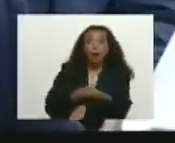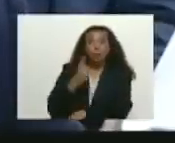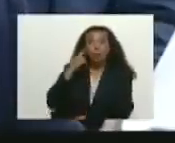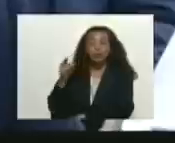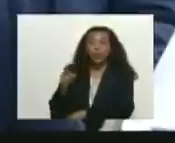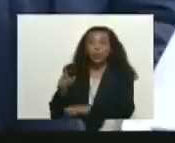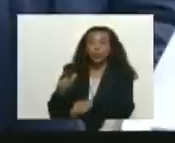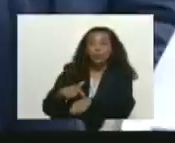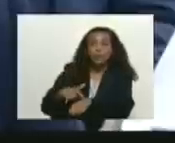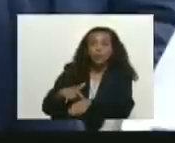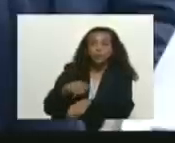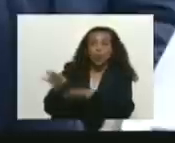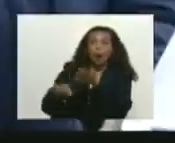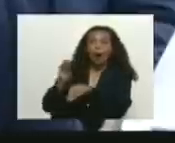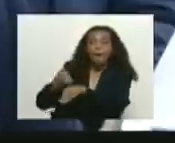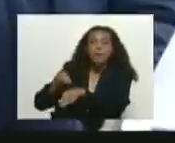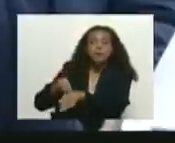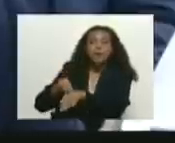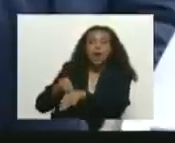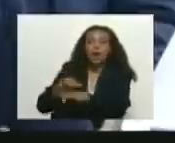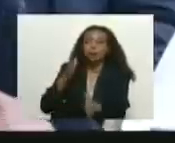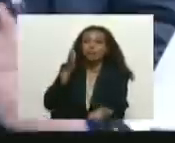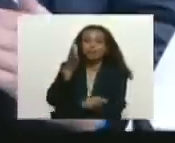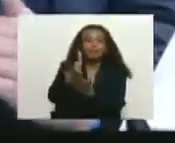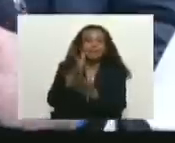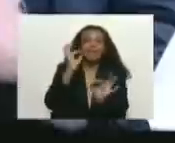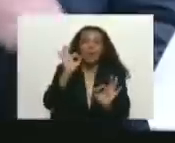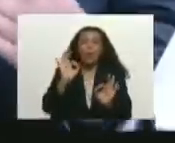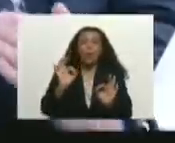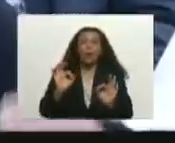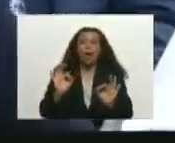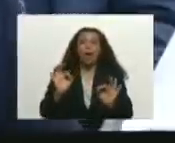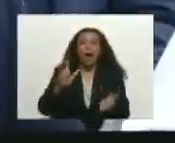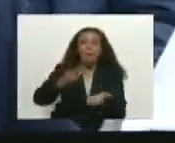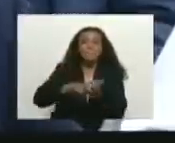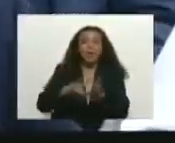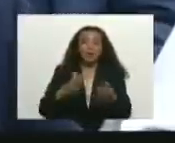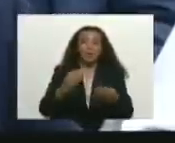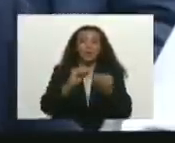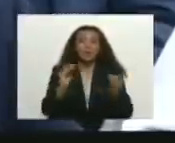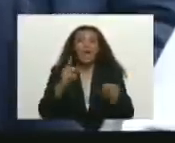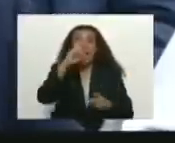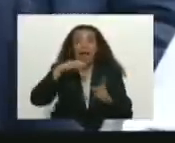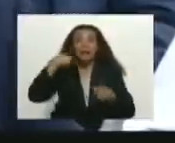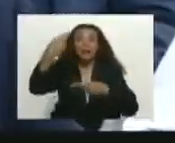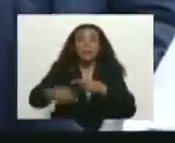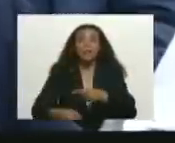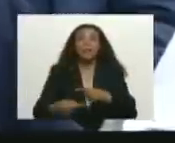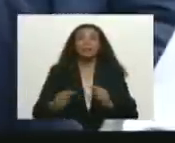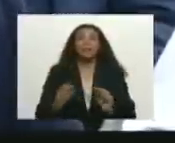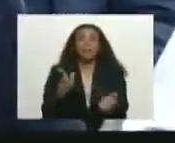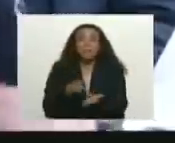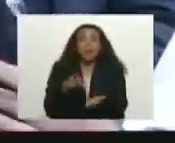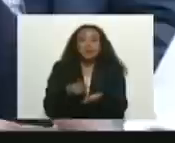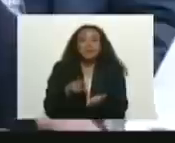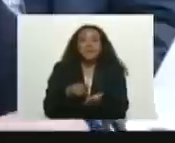hace un ratico, el récord Guinness que estamos preparando para el comienzo del año que viene, que ya